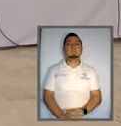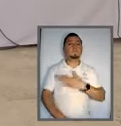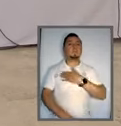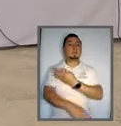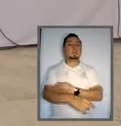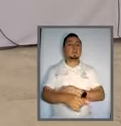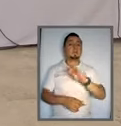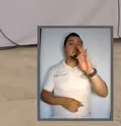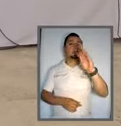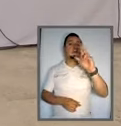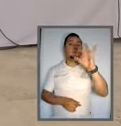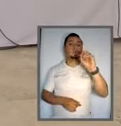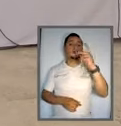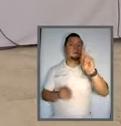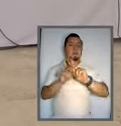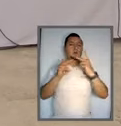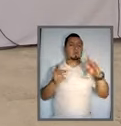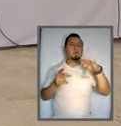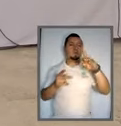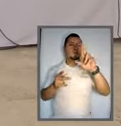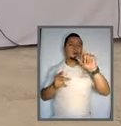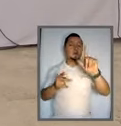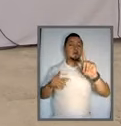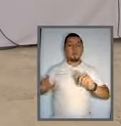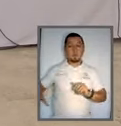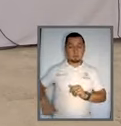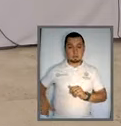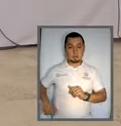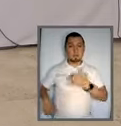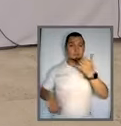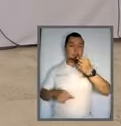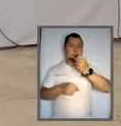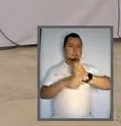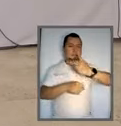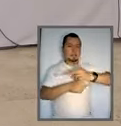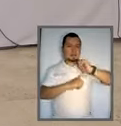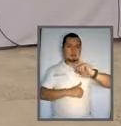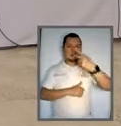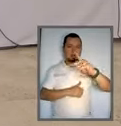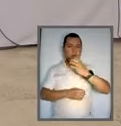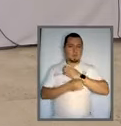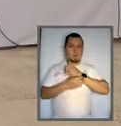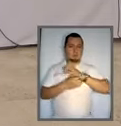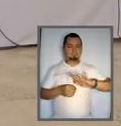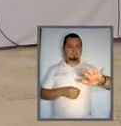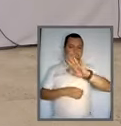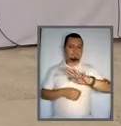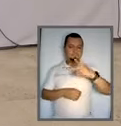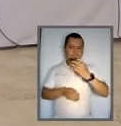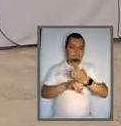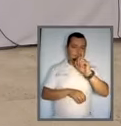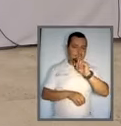Buenas tardes, Francisco de Anda del periódico Mural. Al gobernador y al secretario de Educación preguntarles si tienen considerada